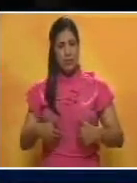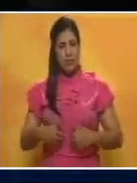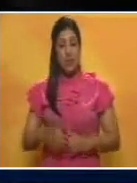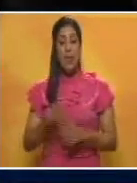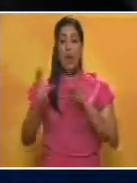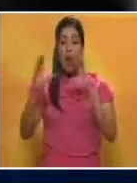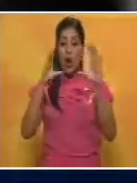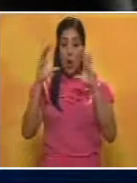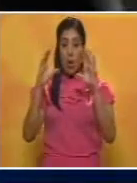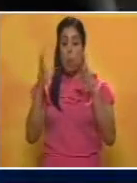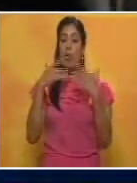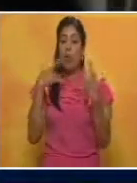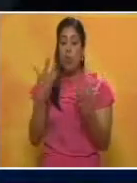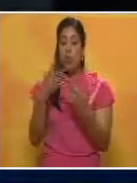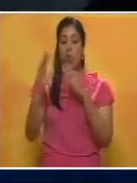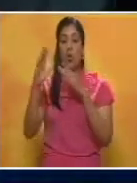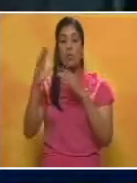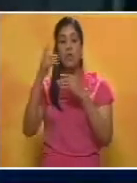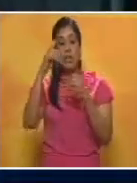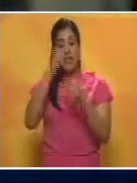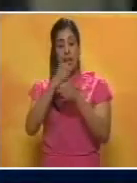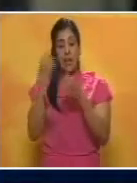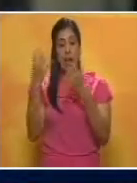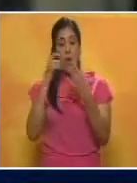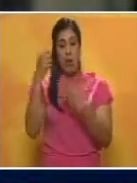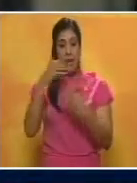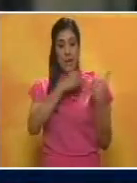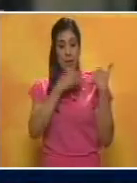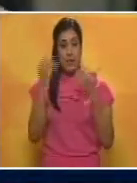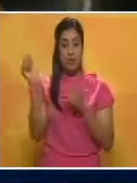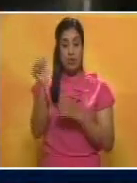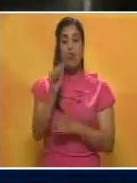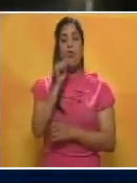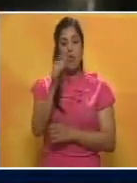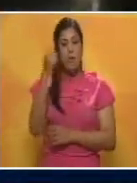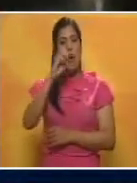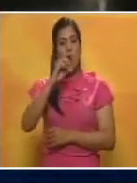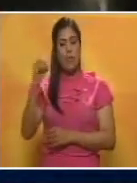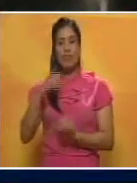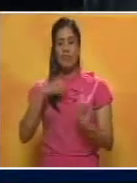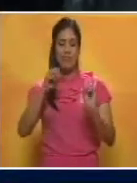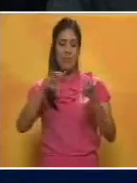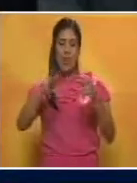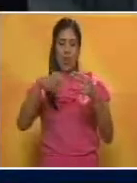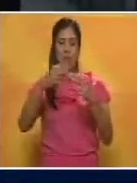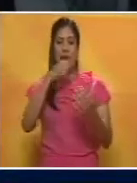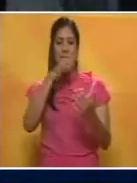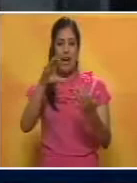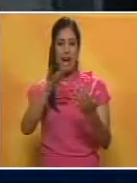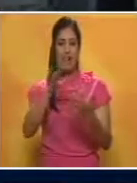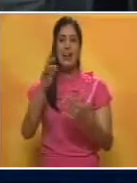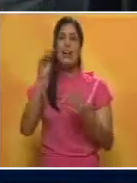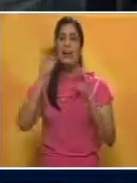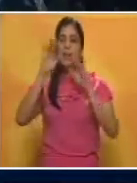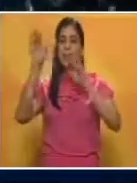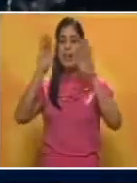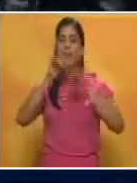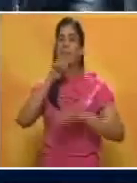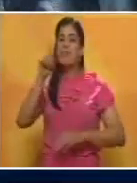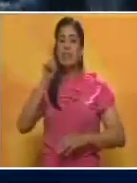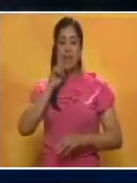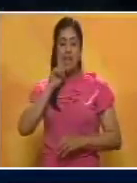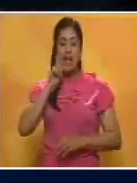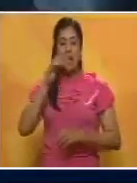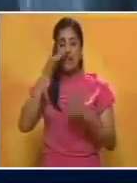En un comunicado emitido por la compañía que representa al cantante, se informó que Don Omar se despide de los escenarios con una gira que lleva por